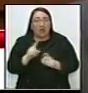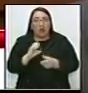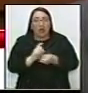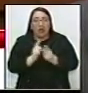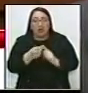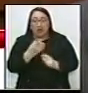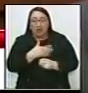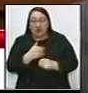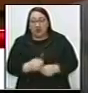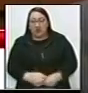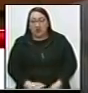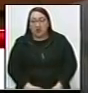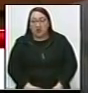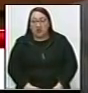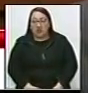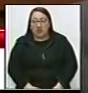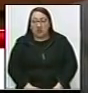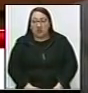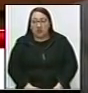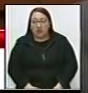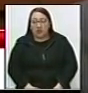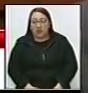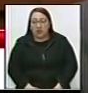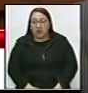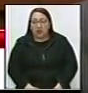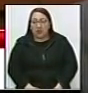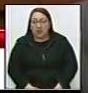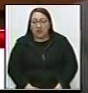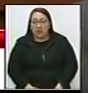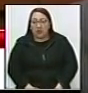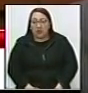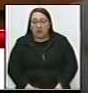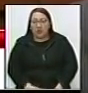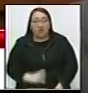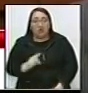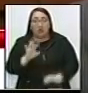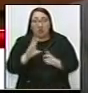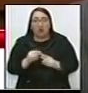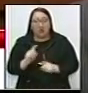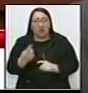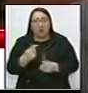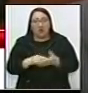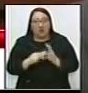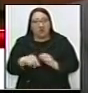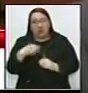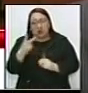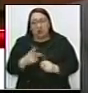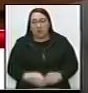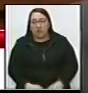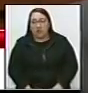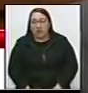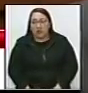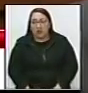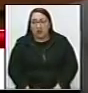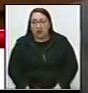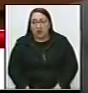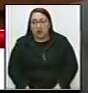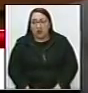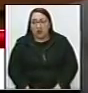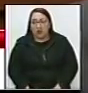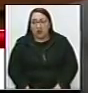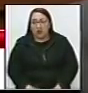del presidente no permite computar el primer caso, no importa, digamos que es el segundo. Lo cierto es que este